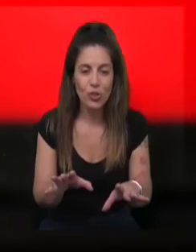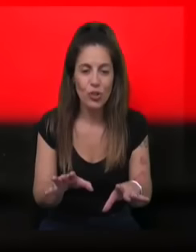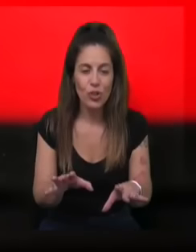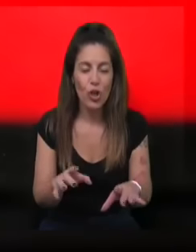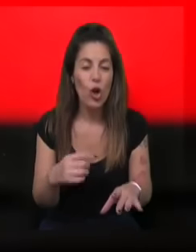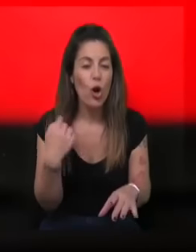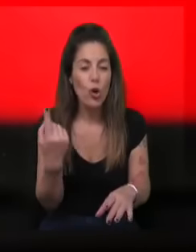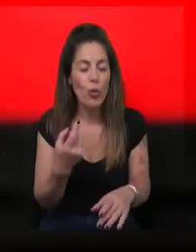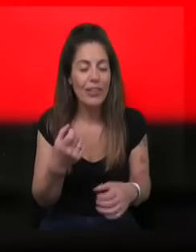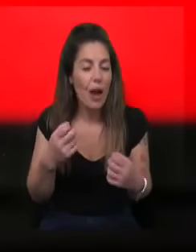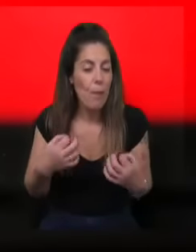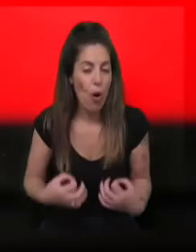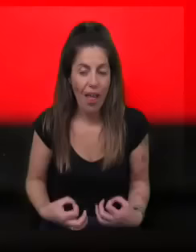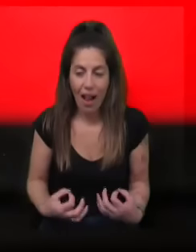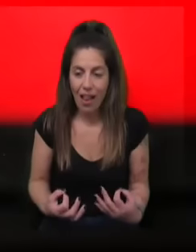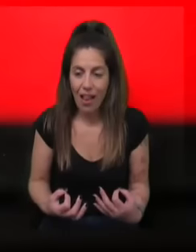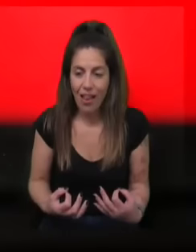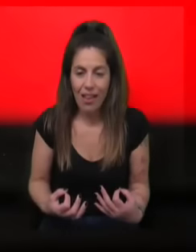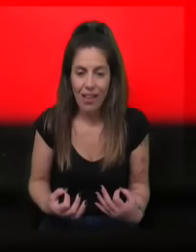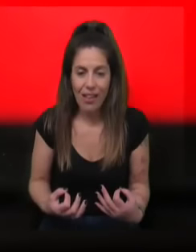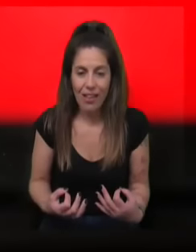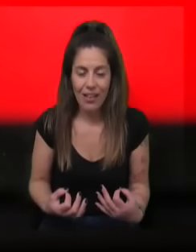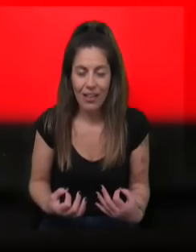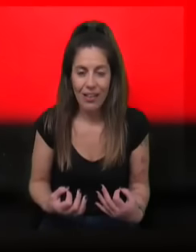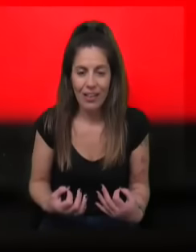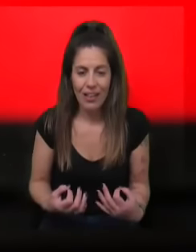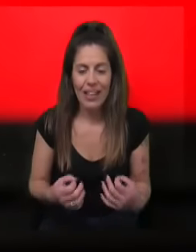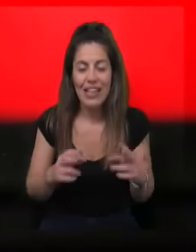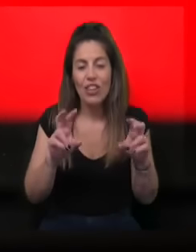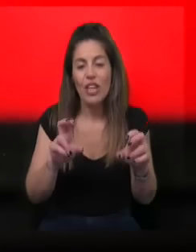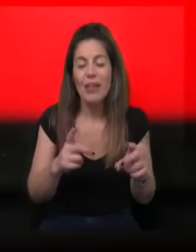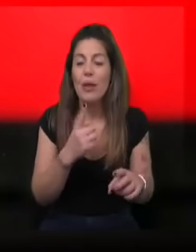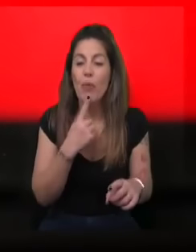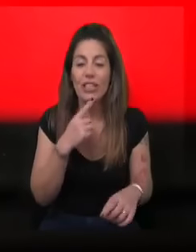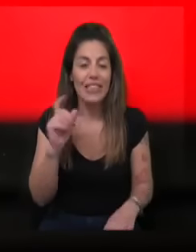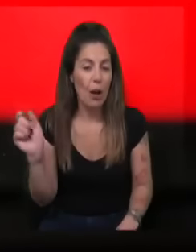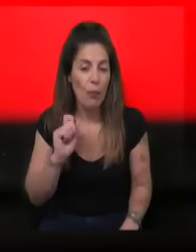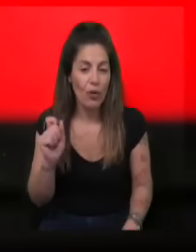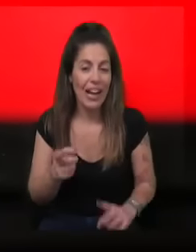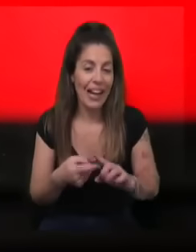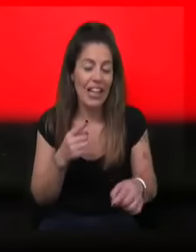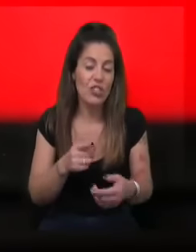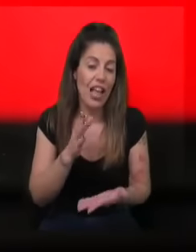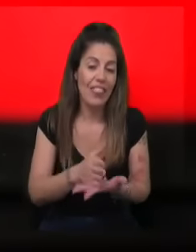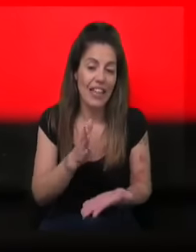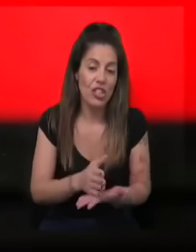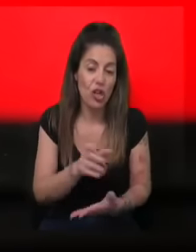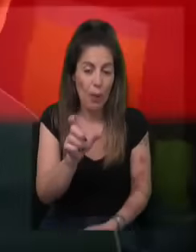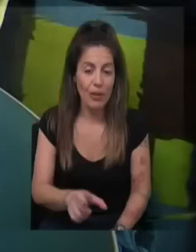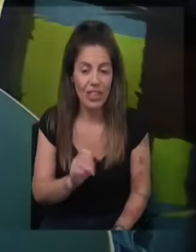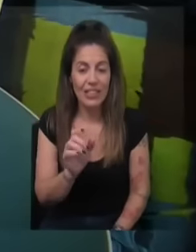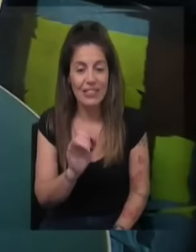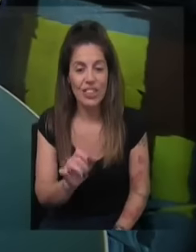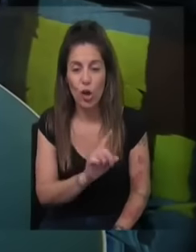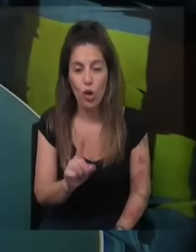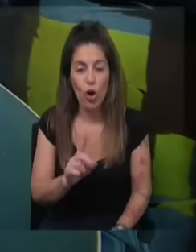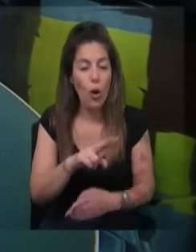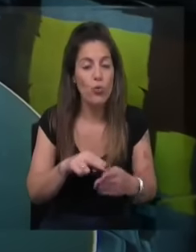con nuestra moral las decisiones en términos de políticas públicas respecto al derecho o no de las personas a usar una determinada